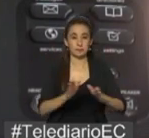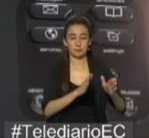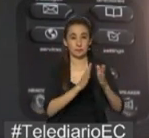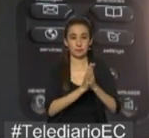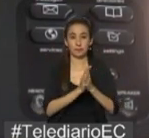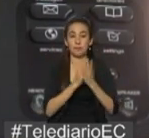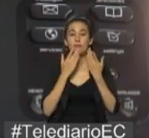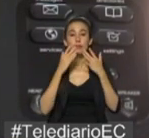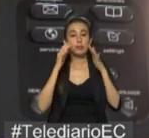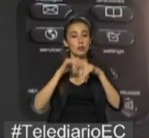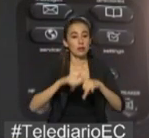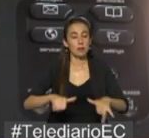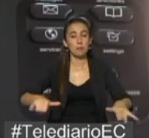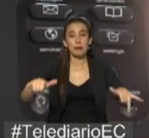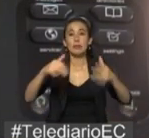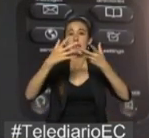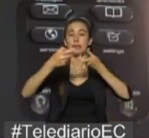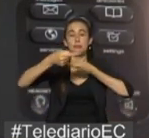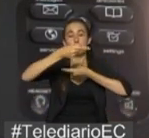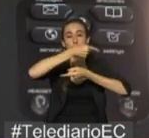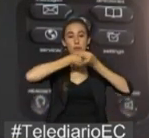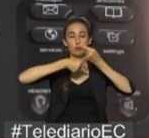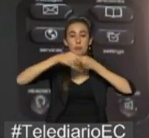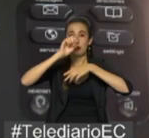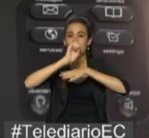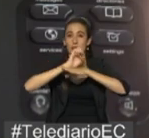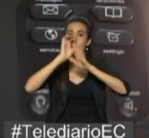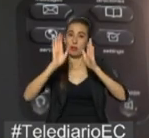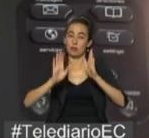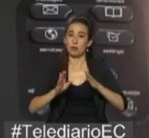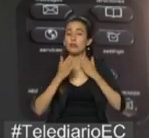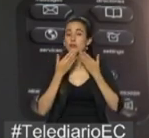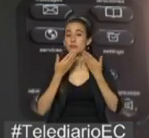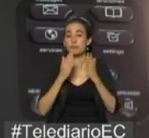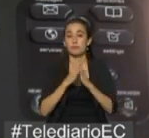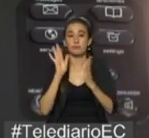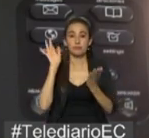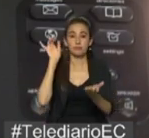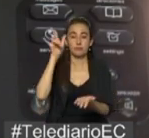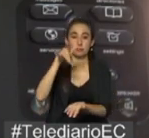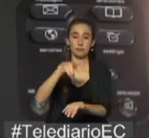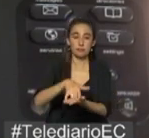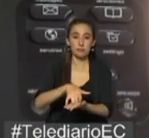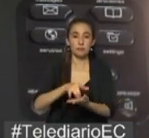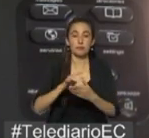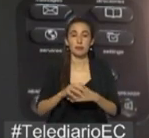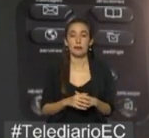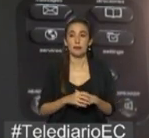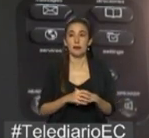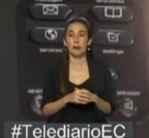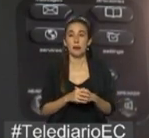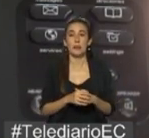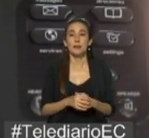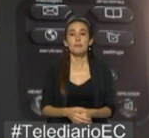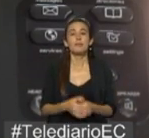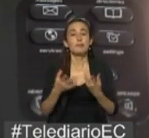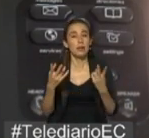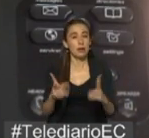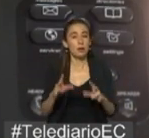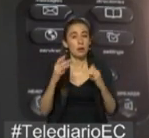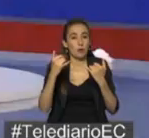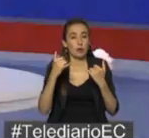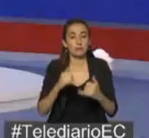plan de venir al Ecuador e ingresar a nuestro país a través de los vuelos indicados. Canciller, además de las